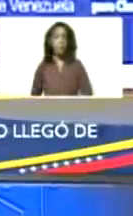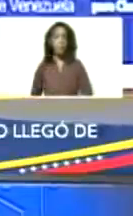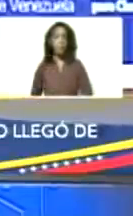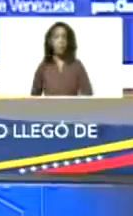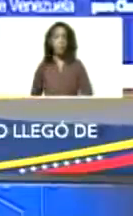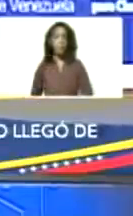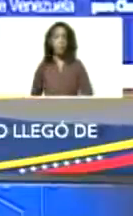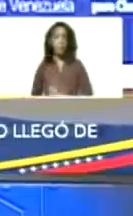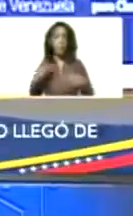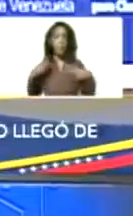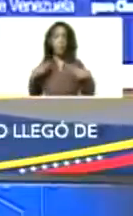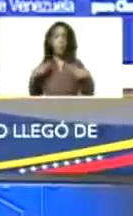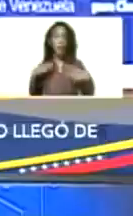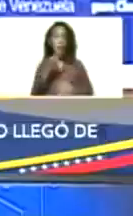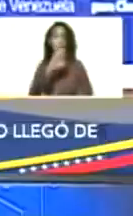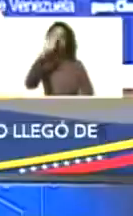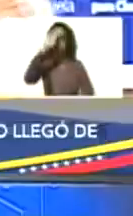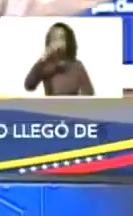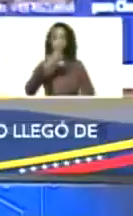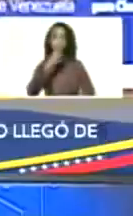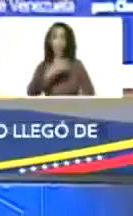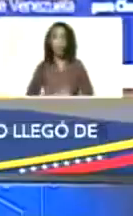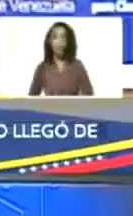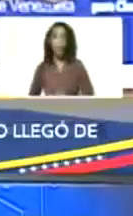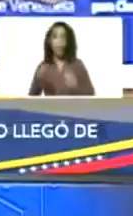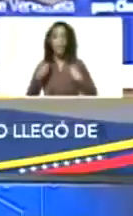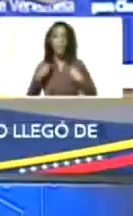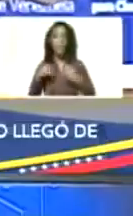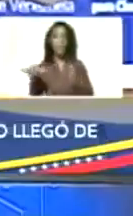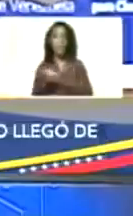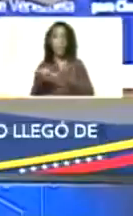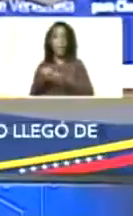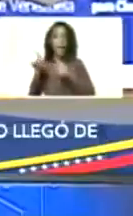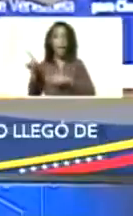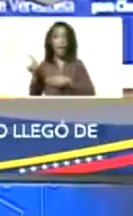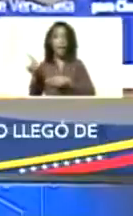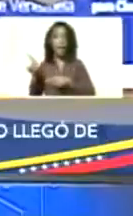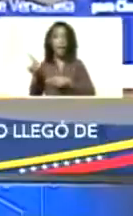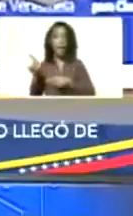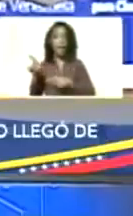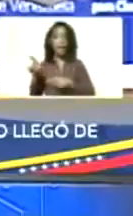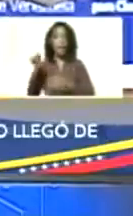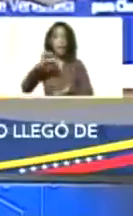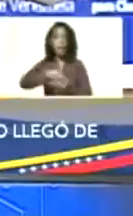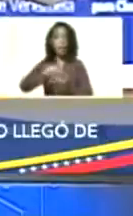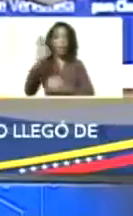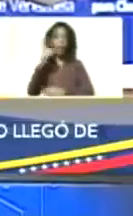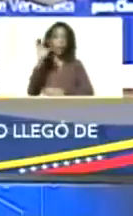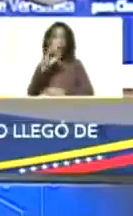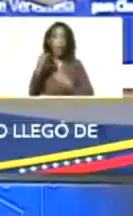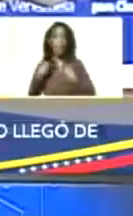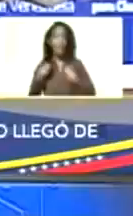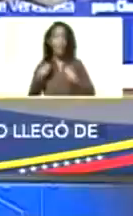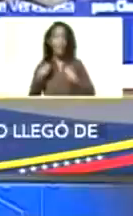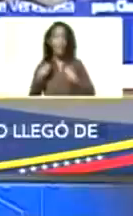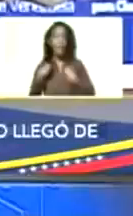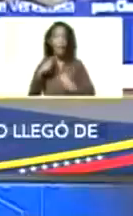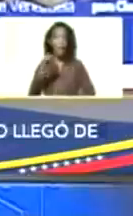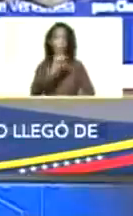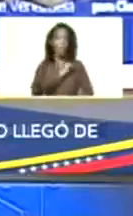De vacaciones en República Dominicana, vive aquí en la Candelaria, en el centro de Caracas. Ah, te asusta,